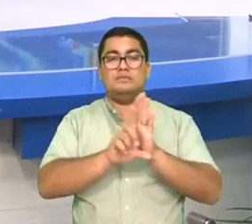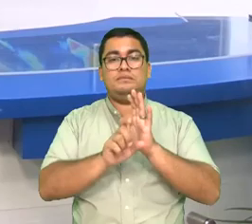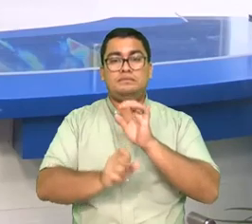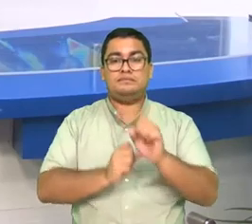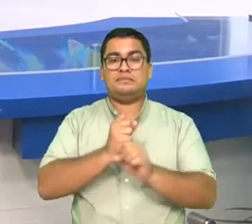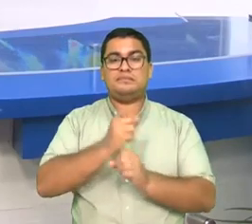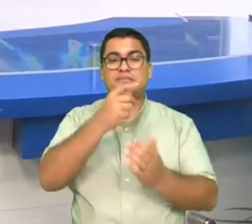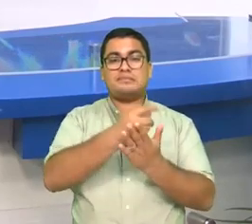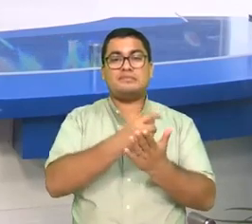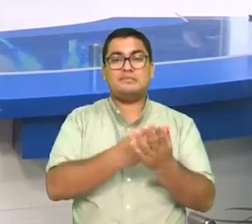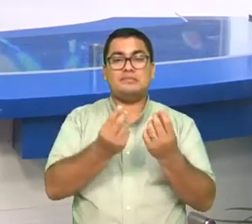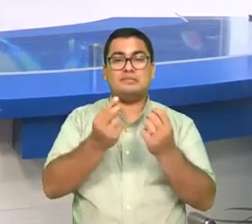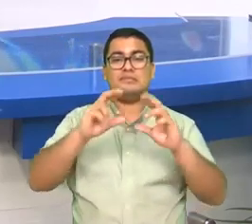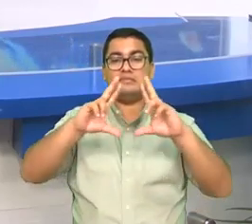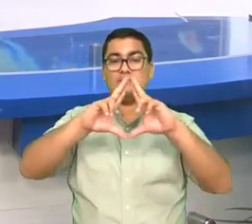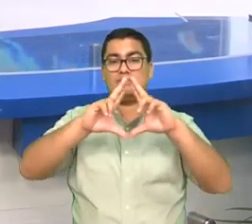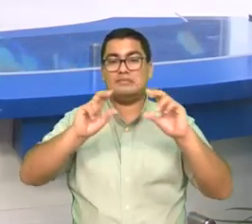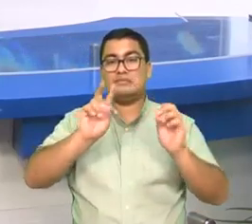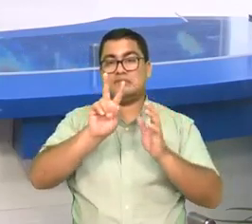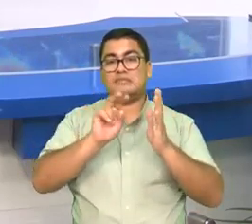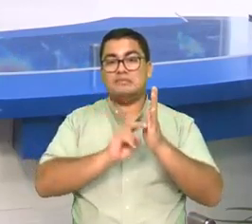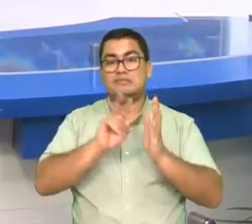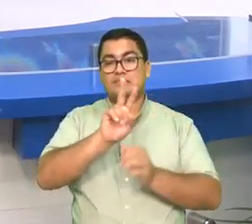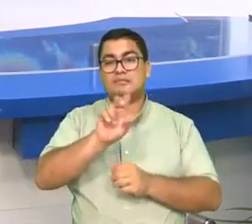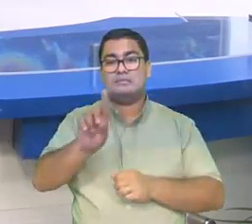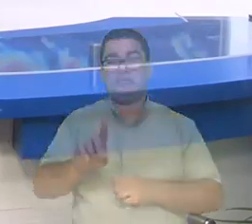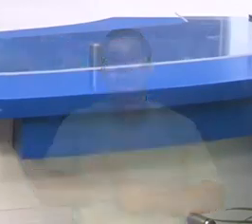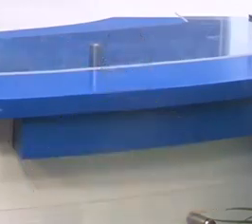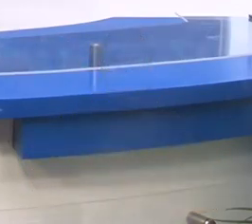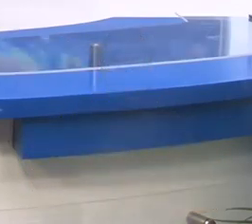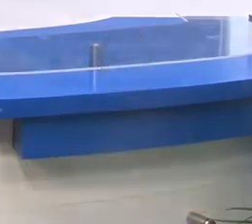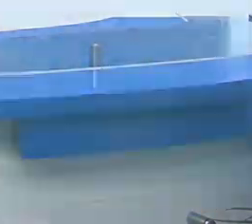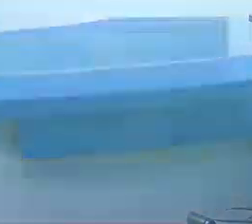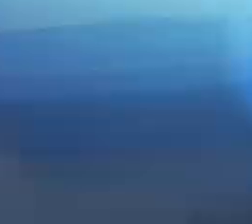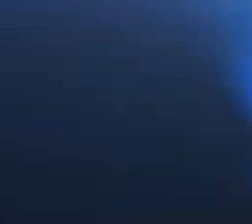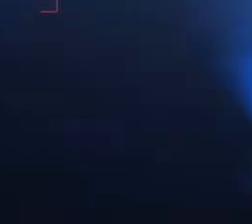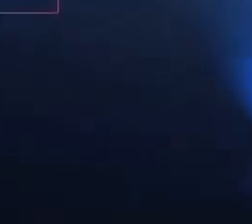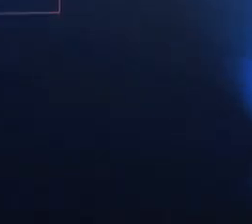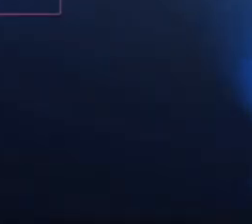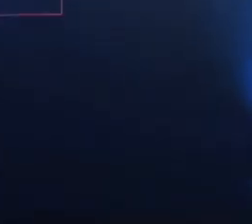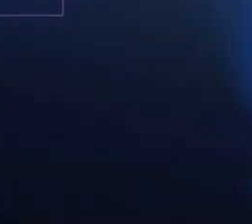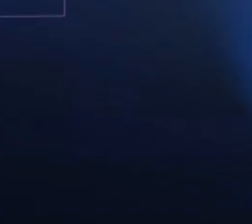del Presupuesto General de la República 2021.